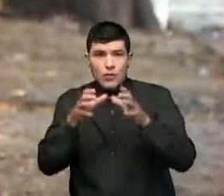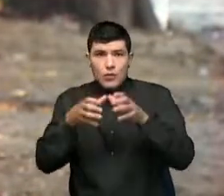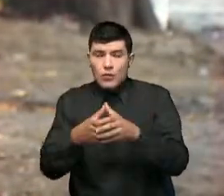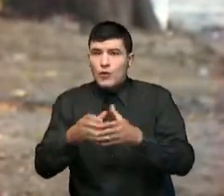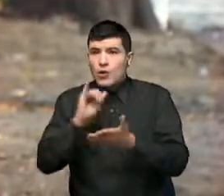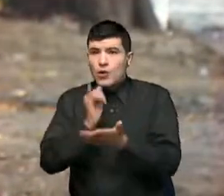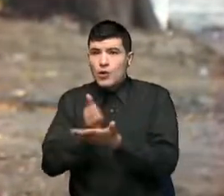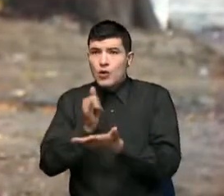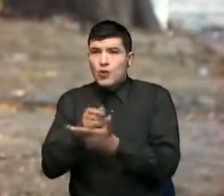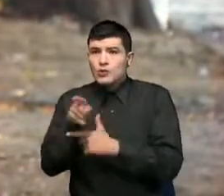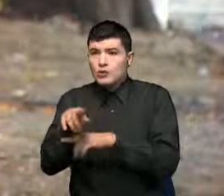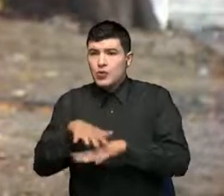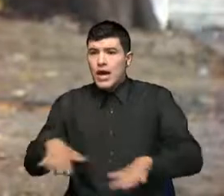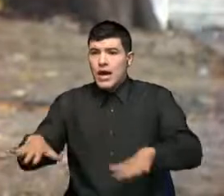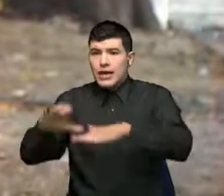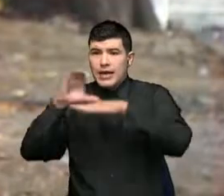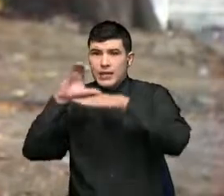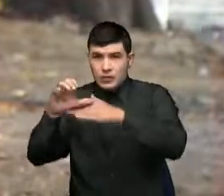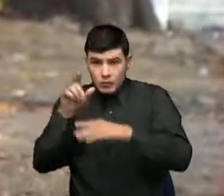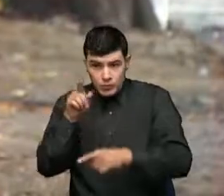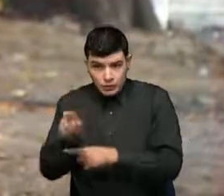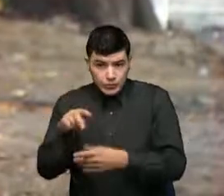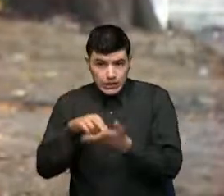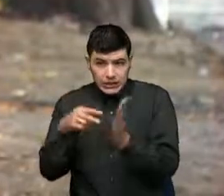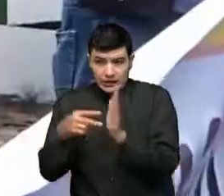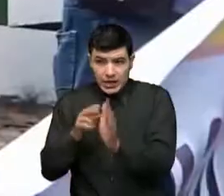Catatumbo y que no se unirán a las manifestaciones.